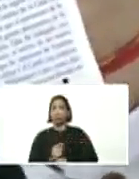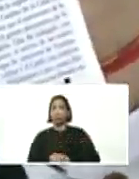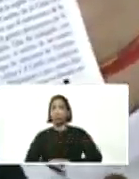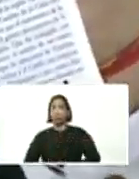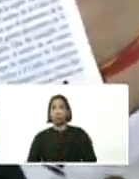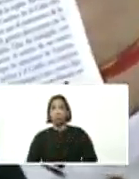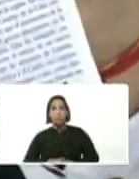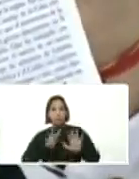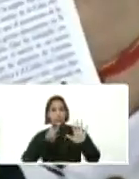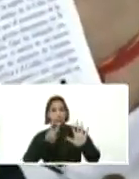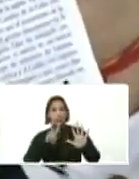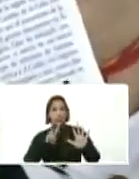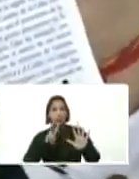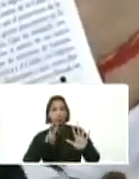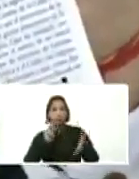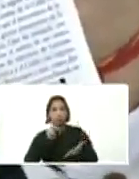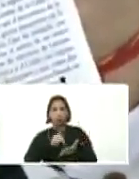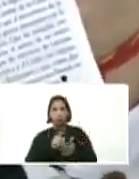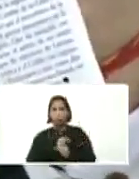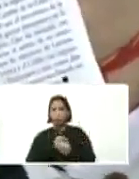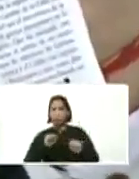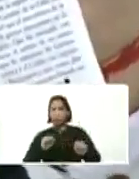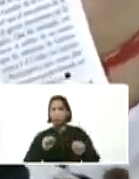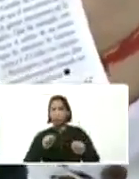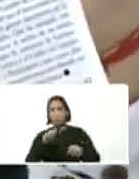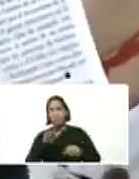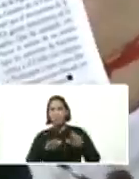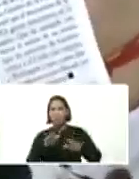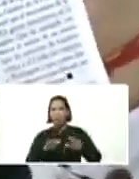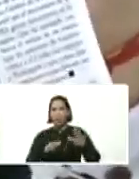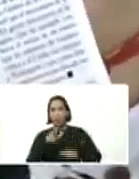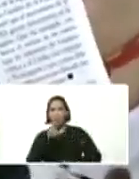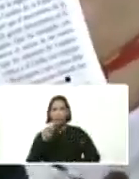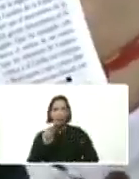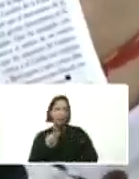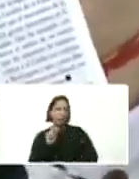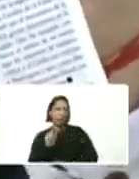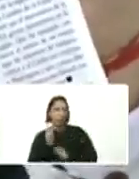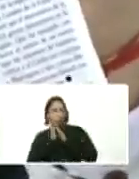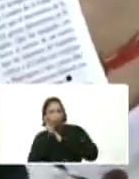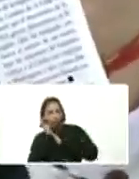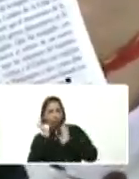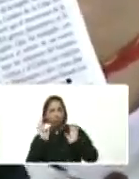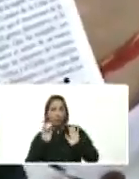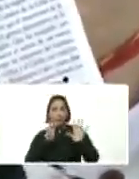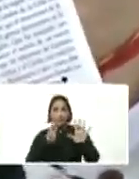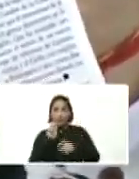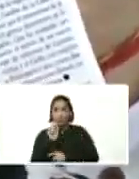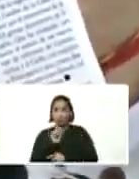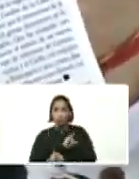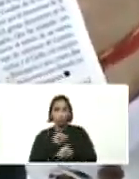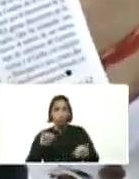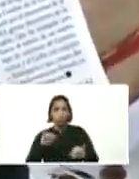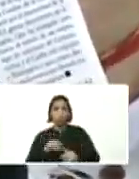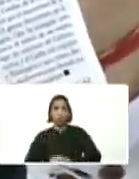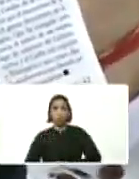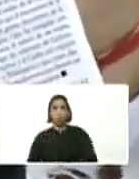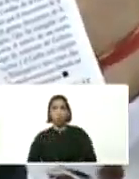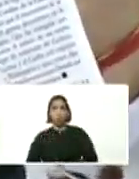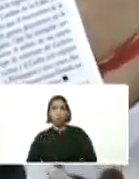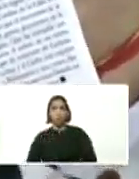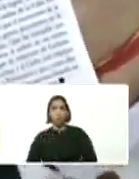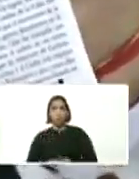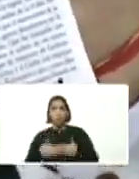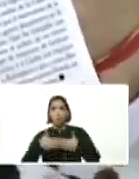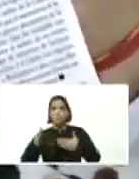Y a las 7 de la mañana, bueno, yo medio dormí media hora, medio dormí. A las 7 en punto estaba en la puerta